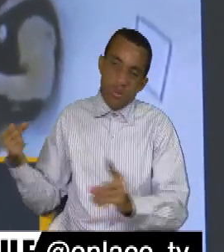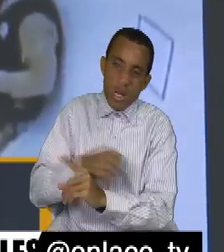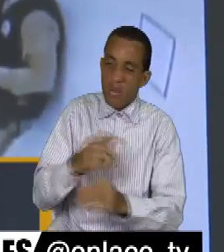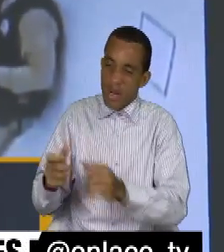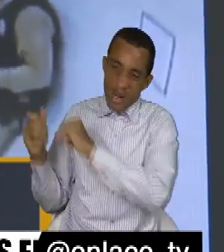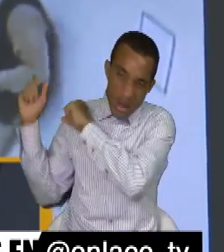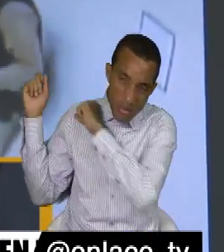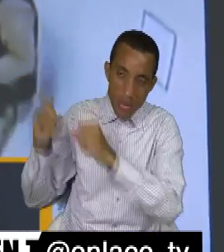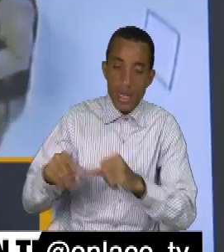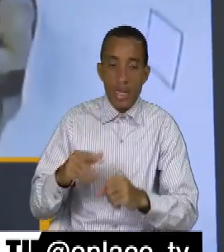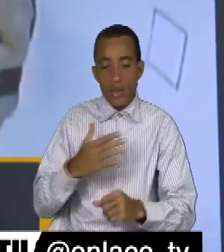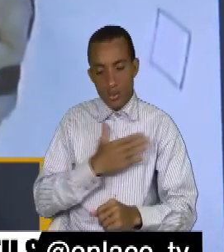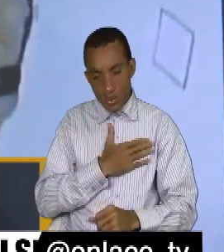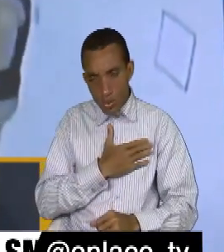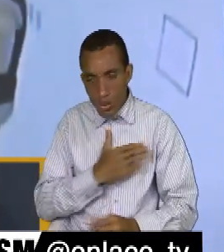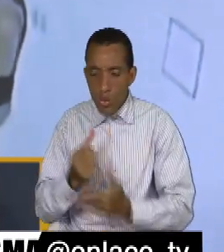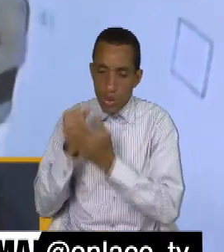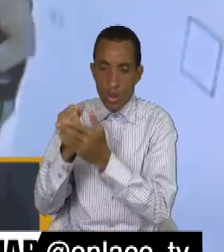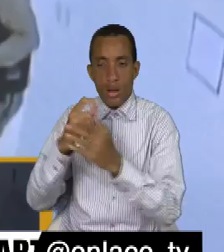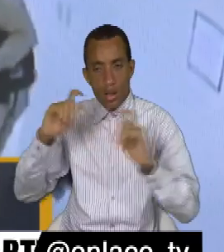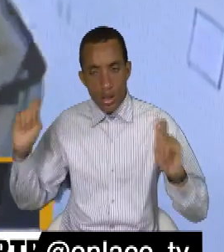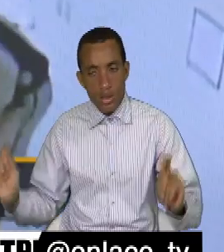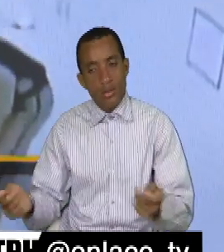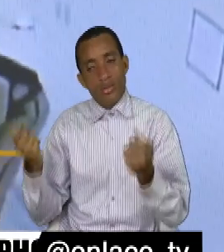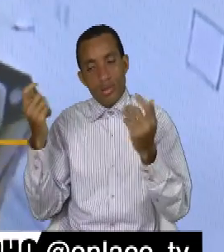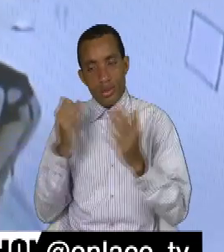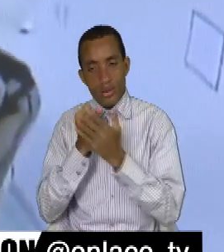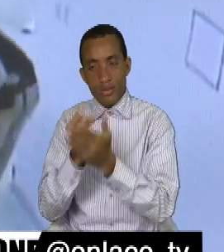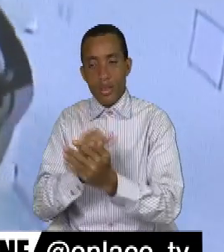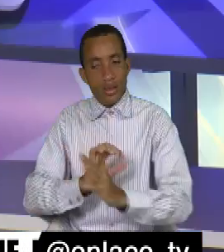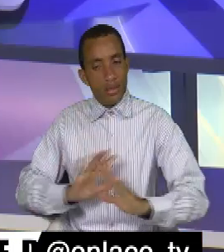están para salvar vidas. No hay derechos, señores.